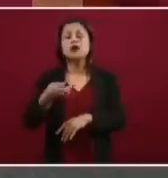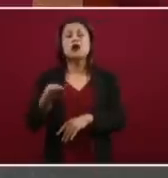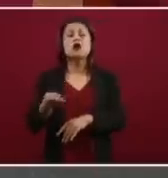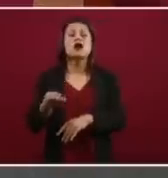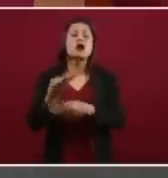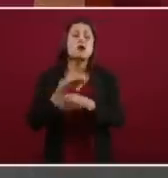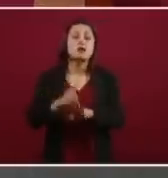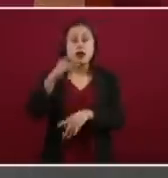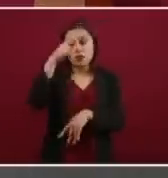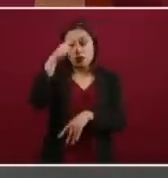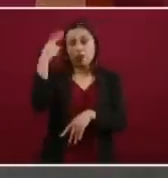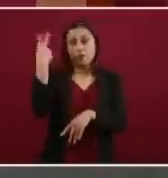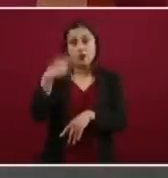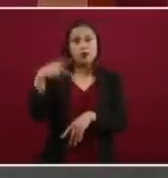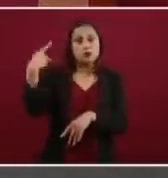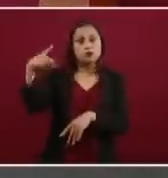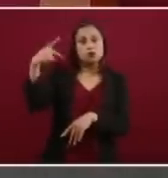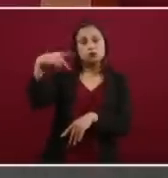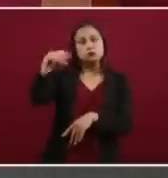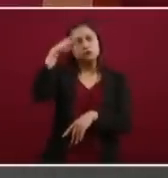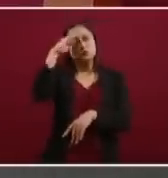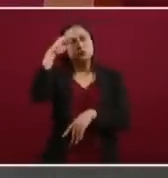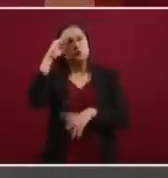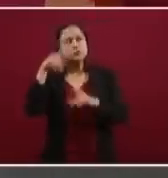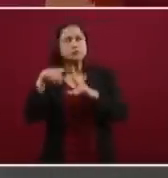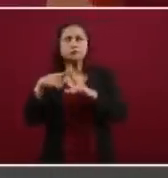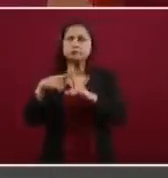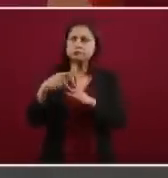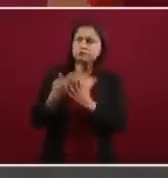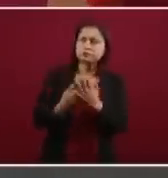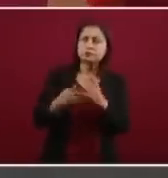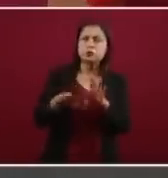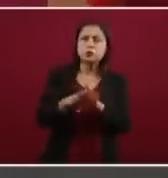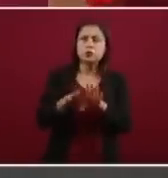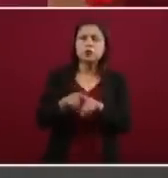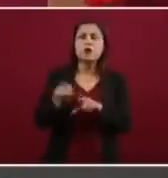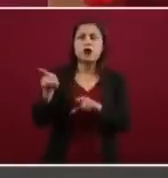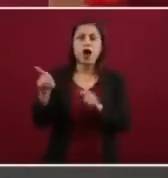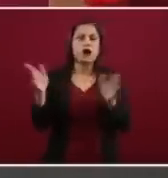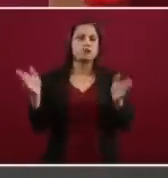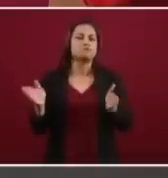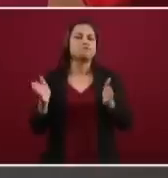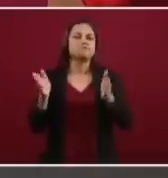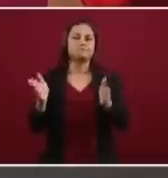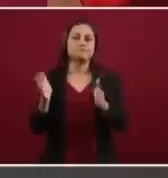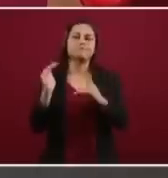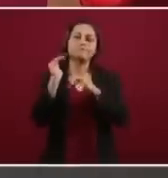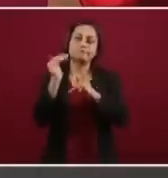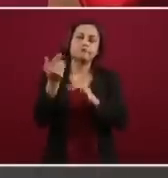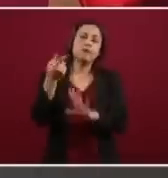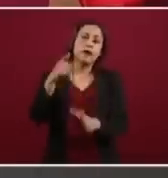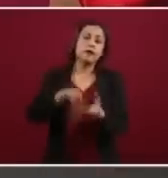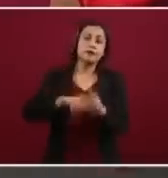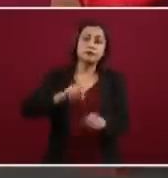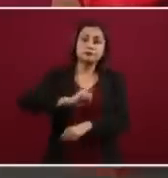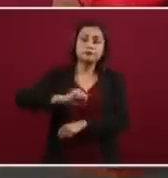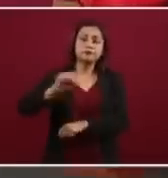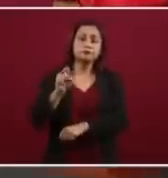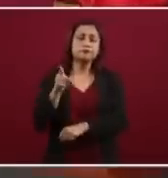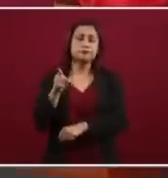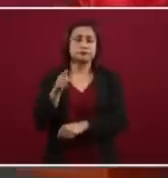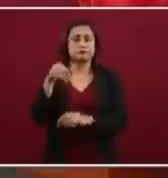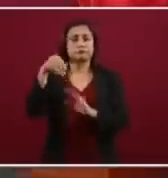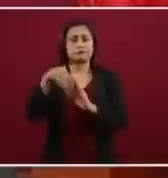dentro del pronóstico del Banco de México. Lo que dice el INEGI,